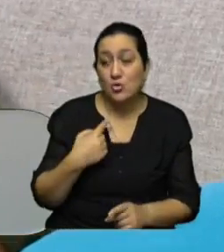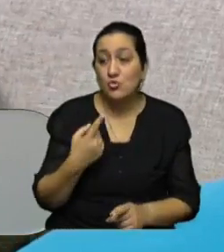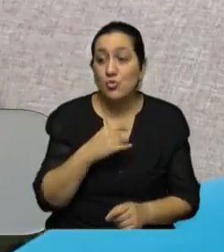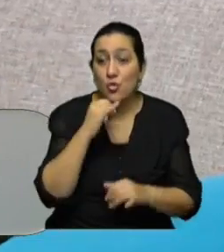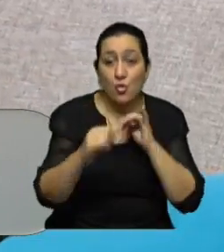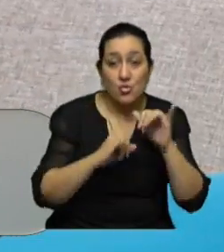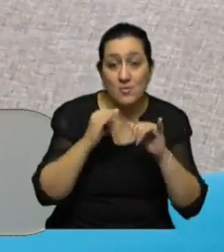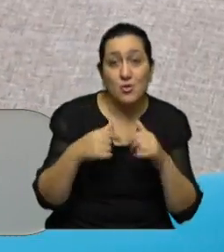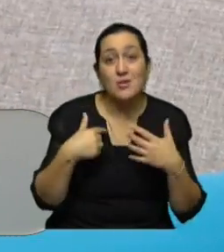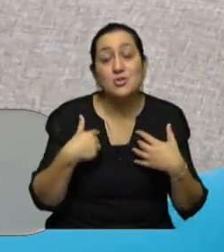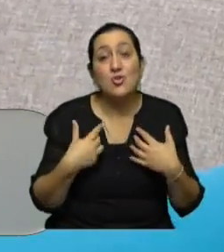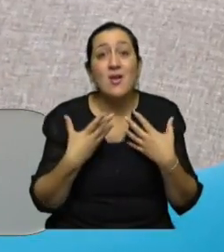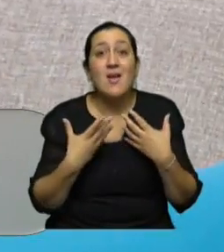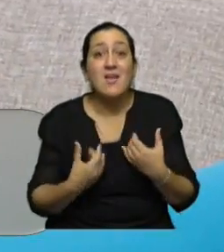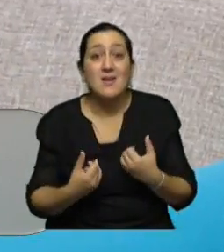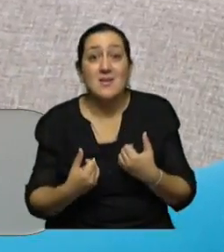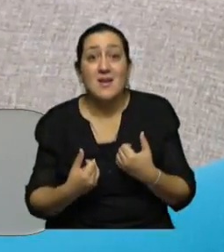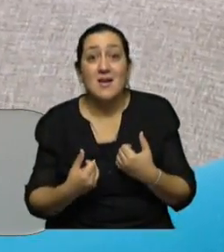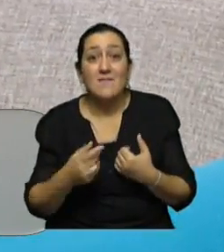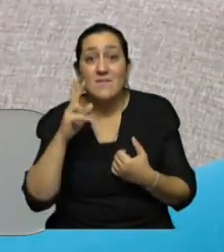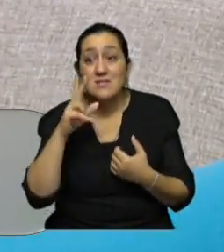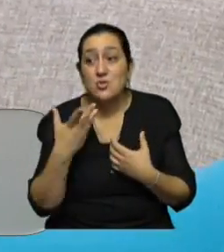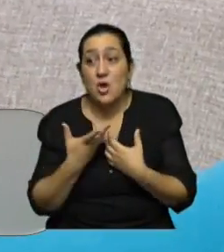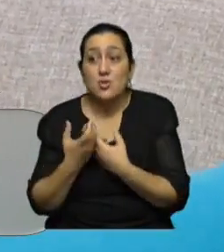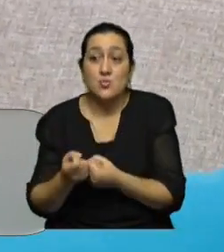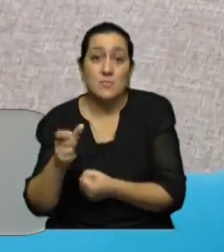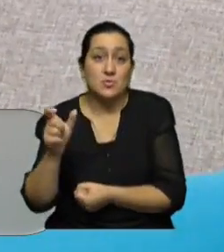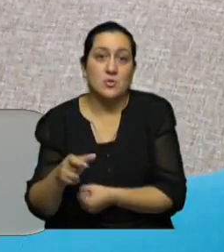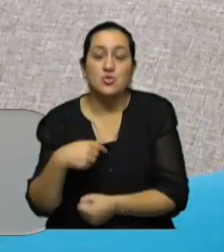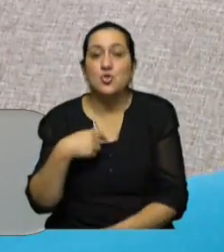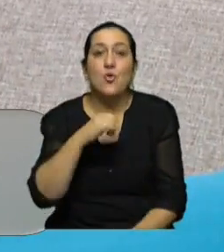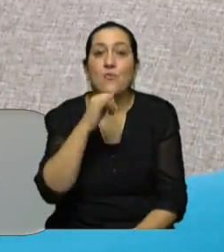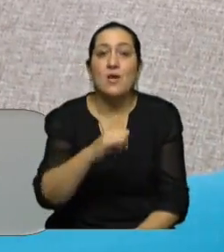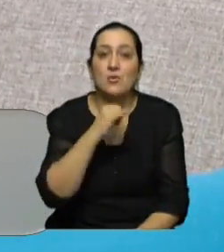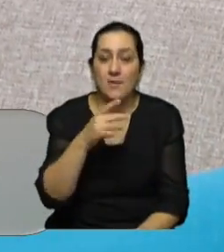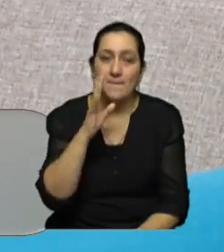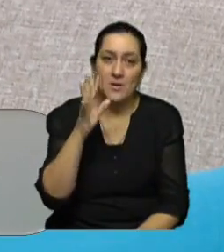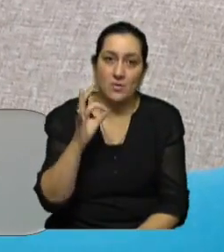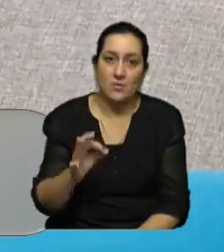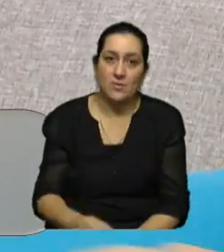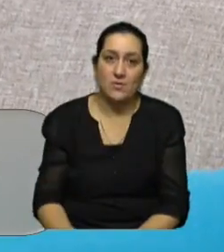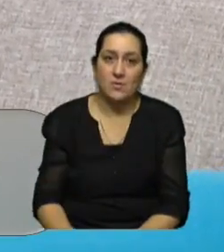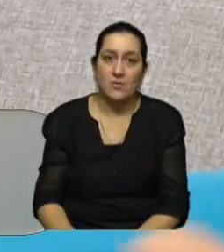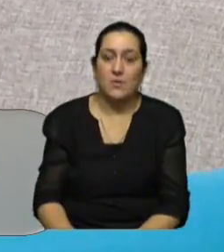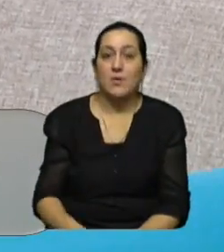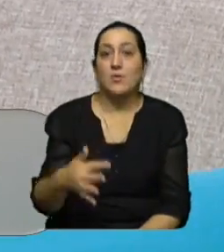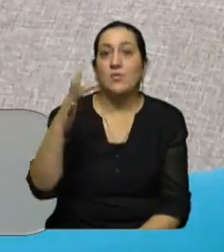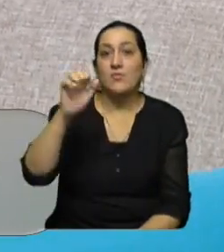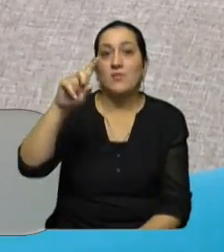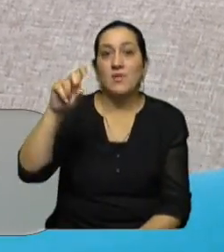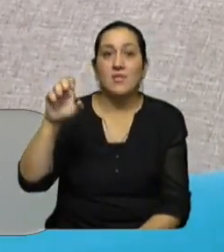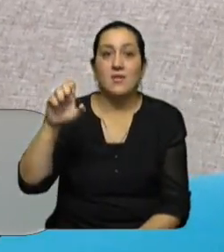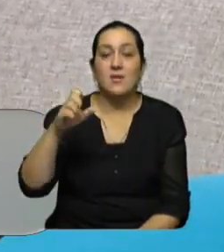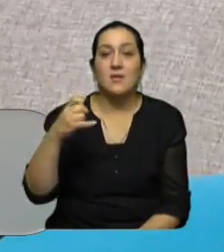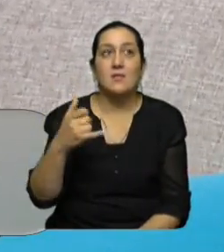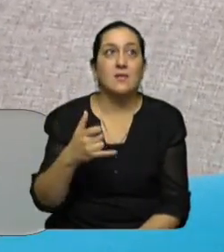es lo que yo querría ver en caso de querer ayudar a una persona. Yo no voy a andar contando perdón. Cuando Fede de repente tiene,